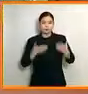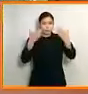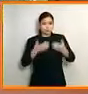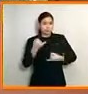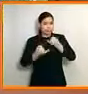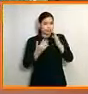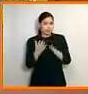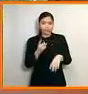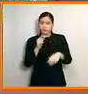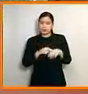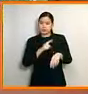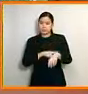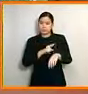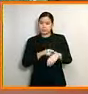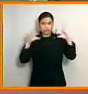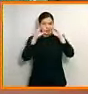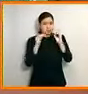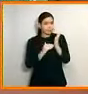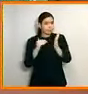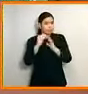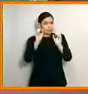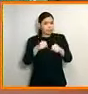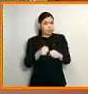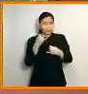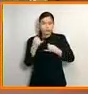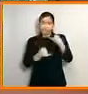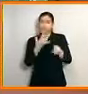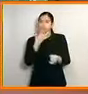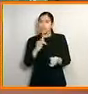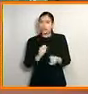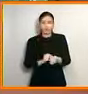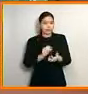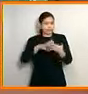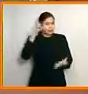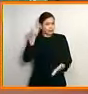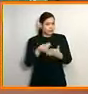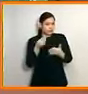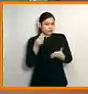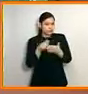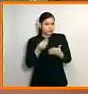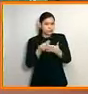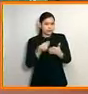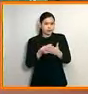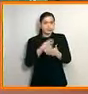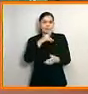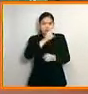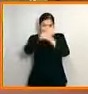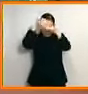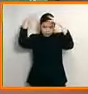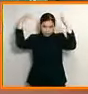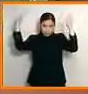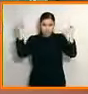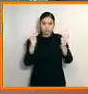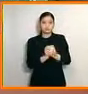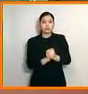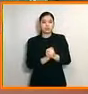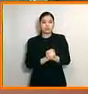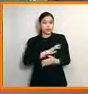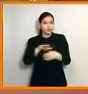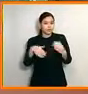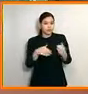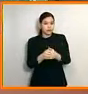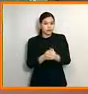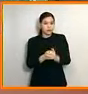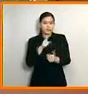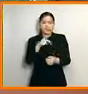premios jugados, llegó la noche millonaria donde podrá pegarle a su suerte, multiplicar su dinero, hacer de sus sueños una realidad y vivir cada uno de